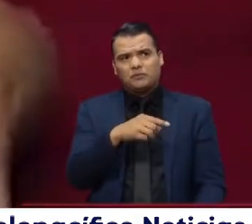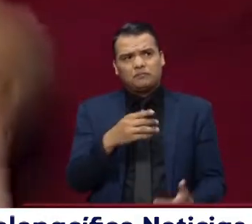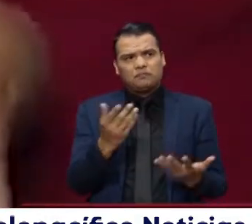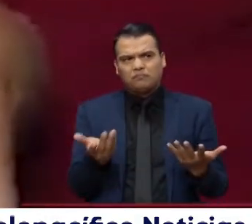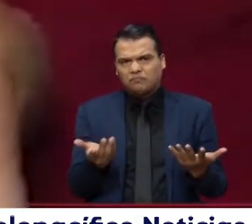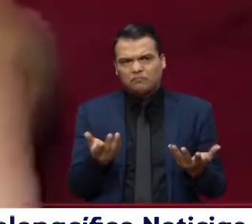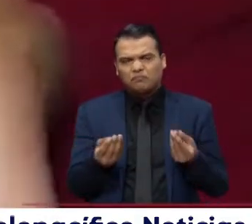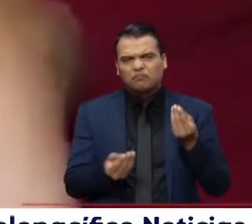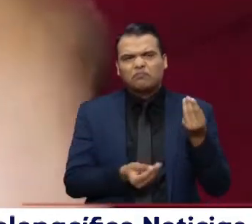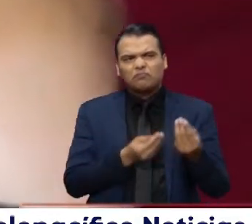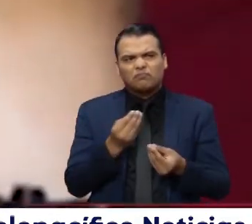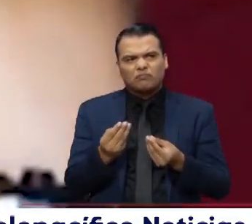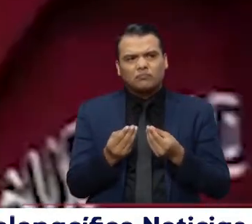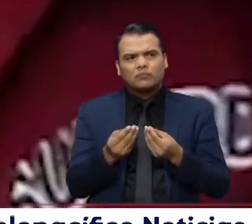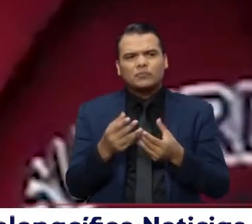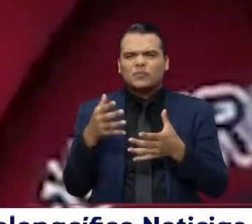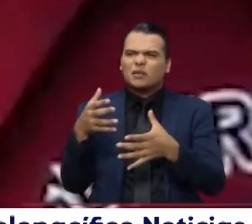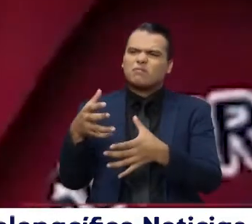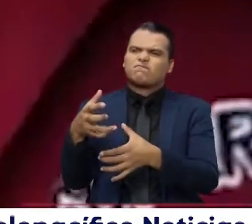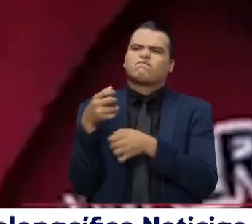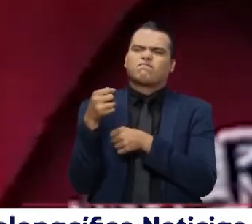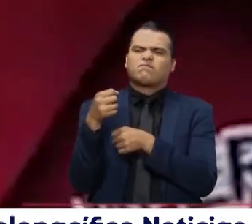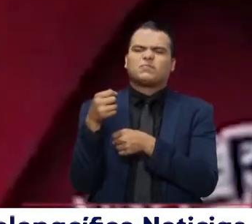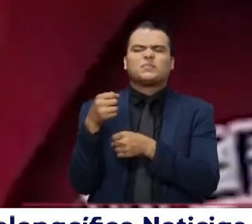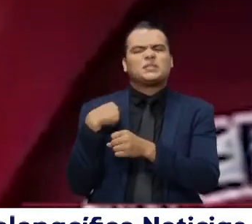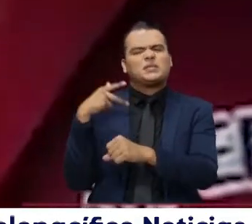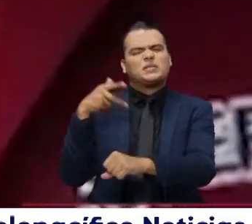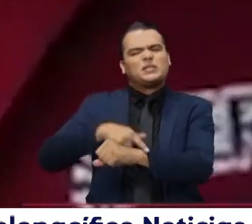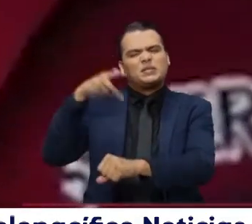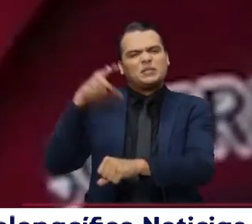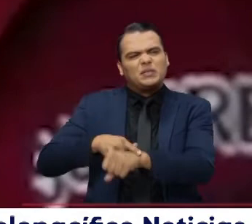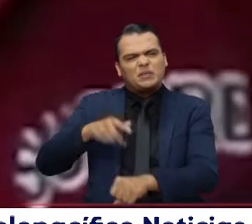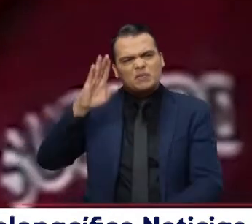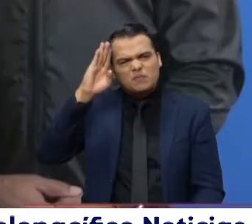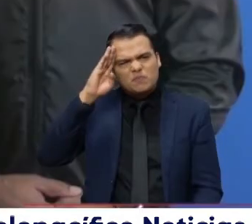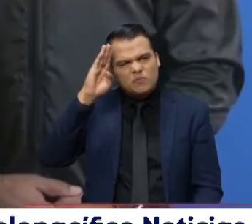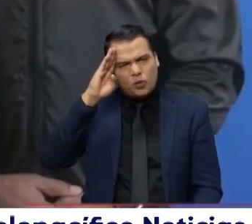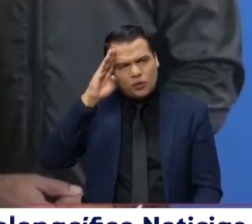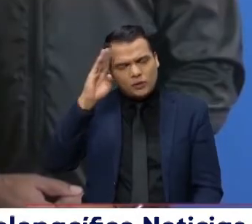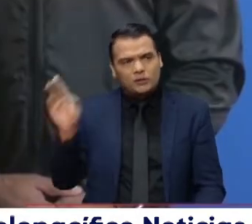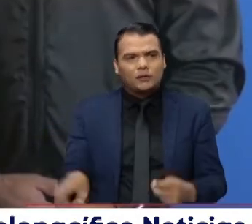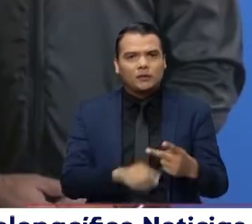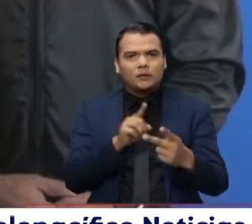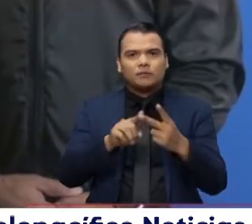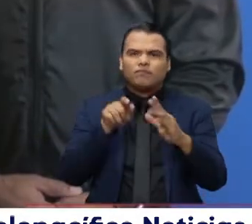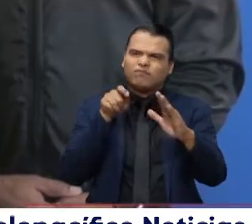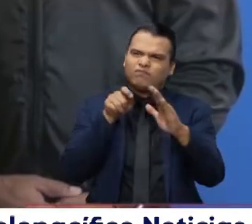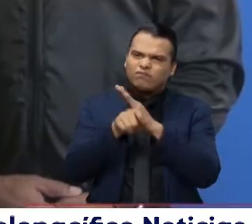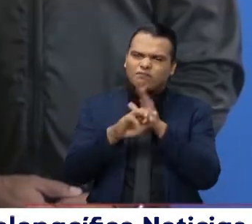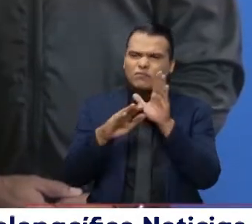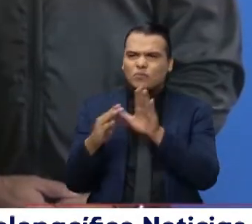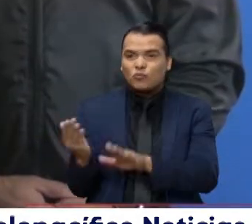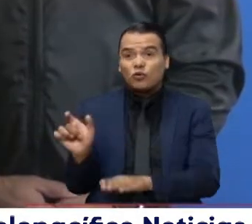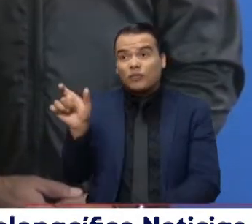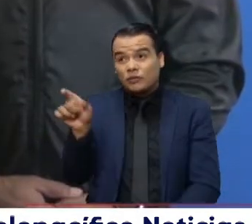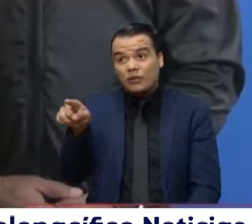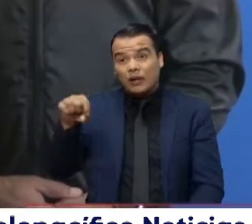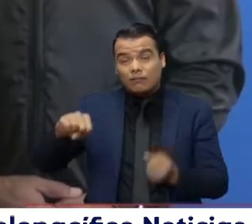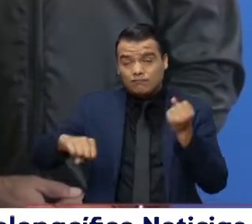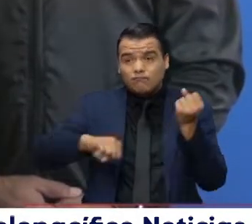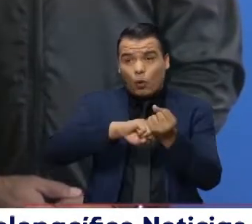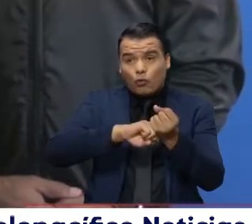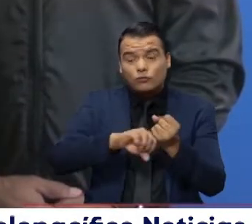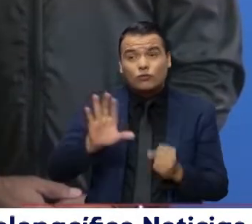la retención y tortura de un teniente de la Policía Nacional, el asesinato de un presunto integrante de la